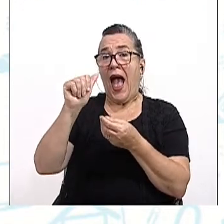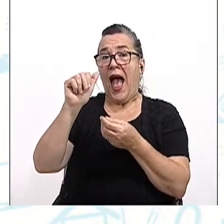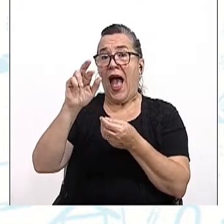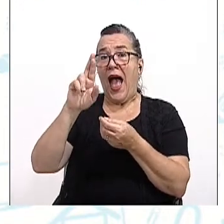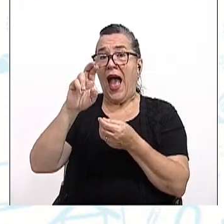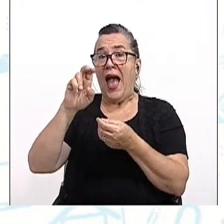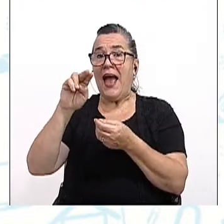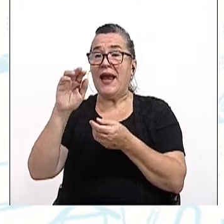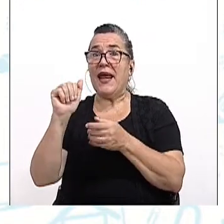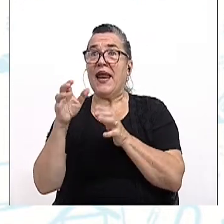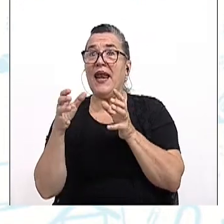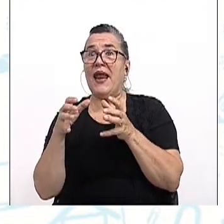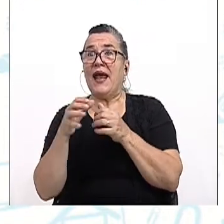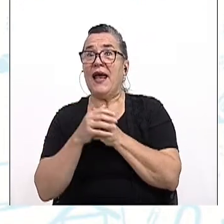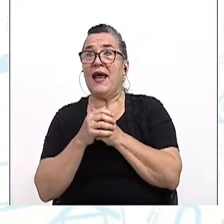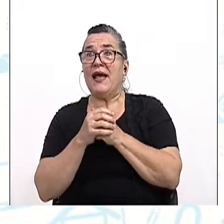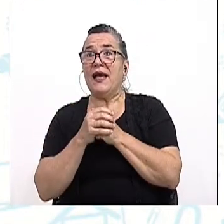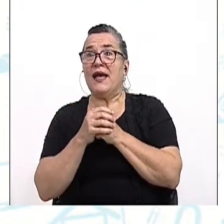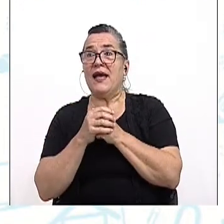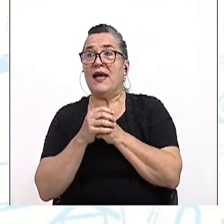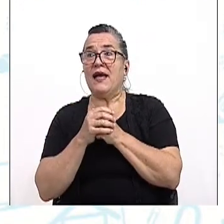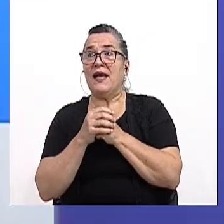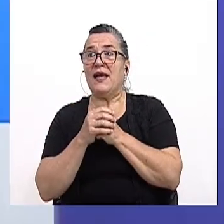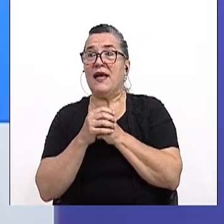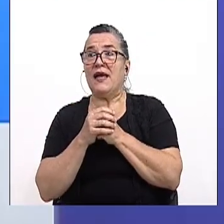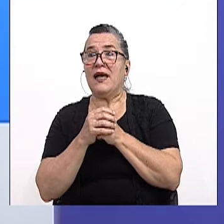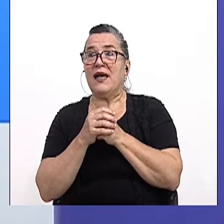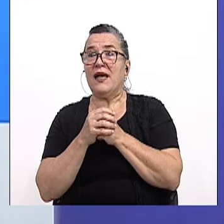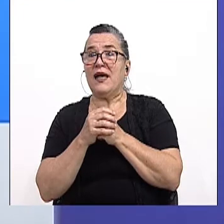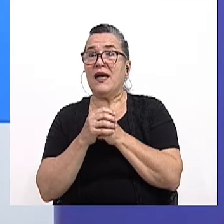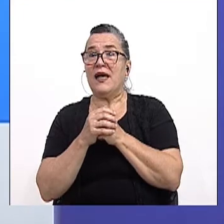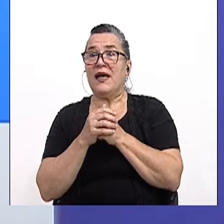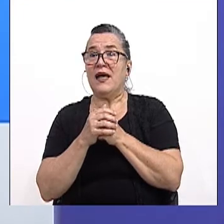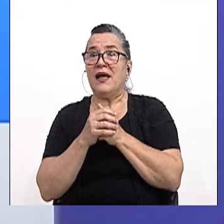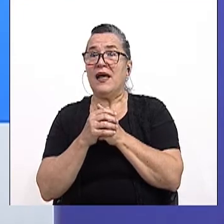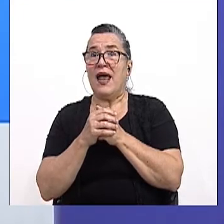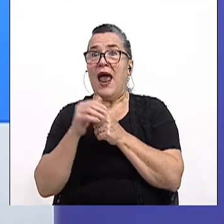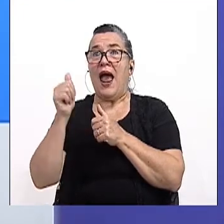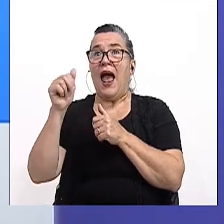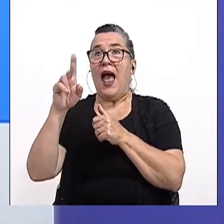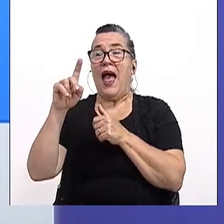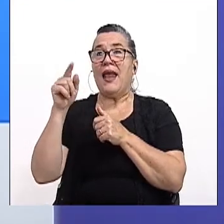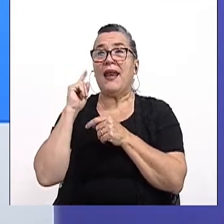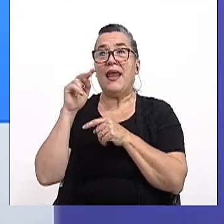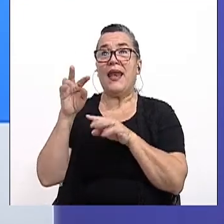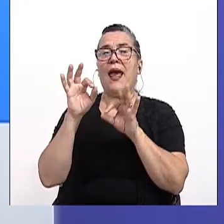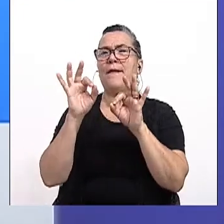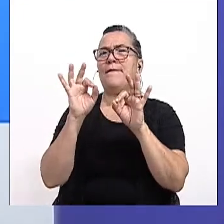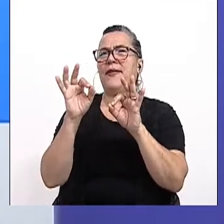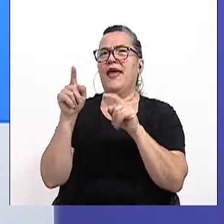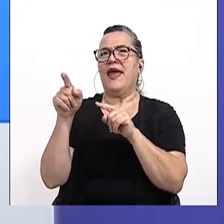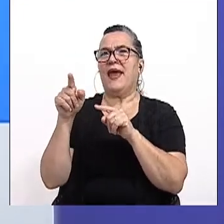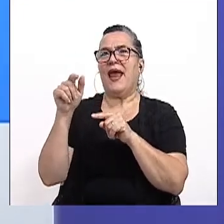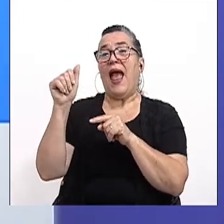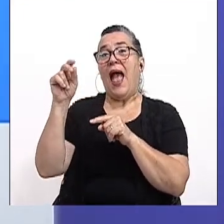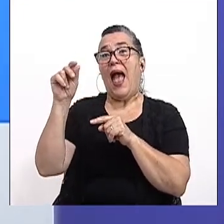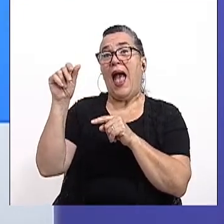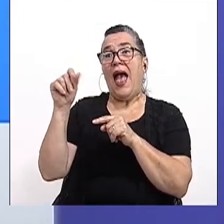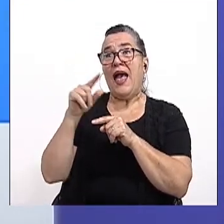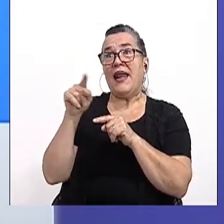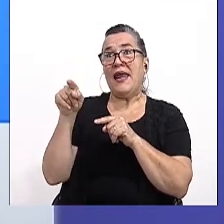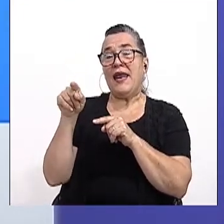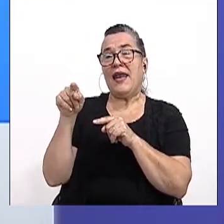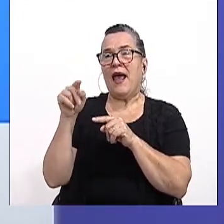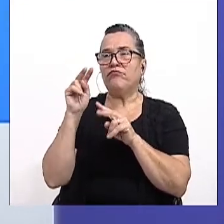¿verdad? ¿Pueden observar, por favor? Aquí en pantalla la arena, muy bien. Entonces, en la